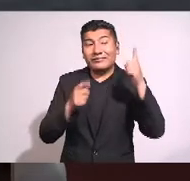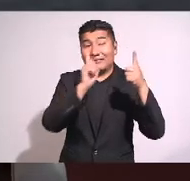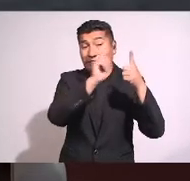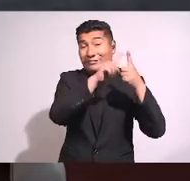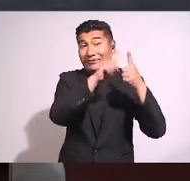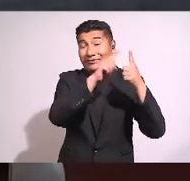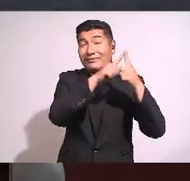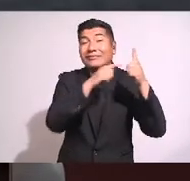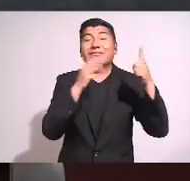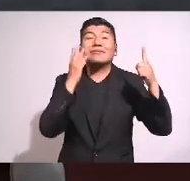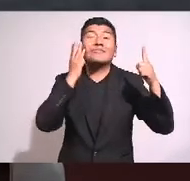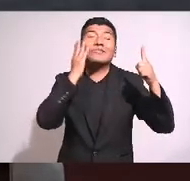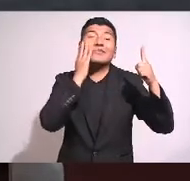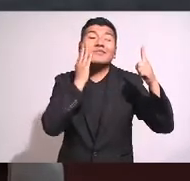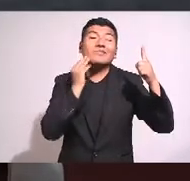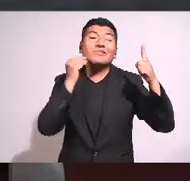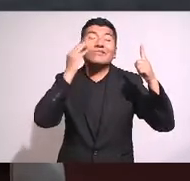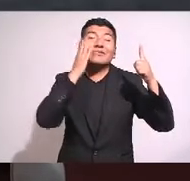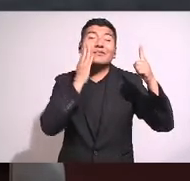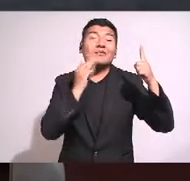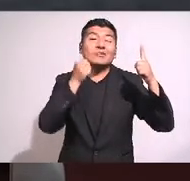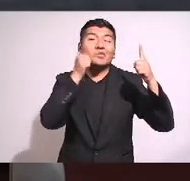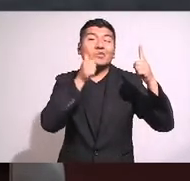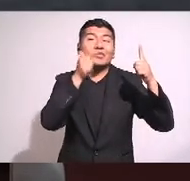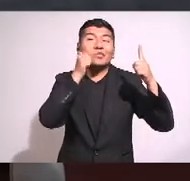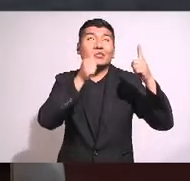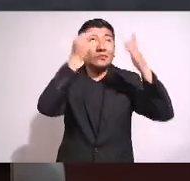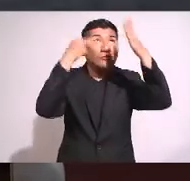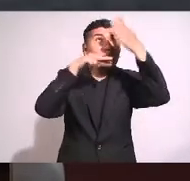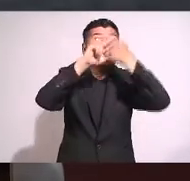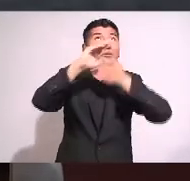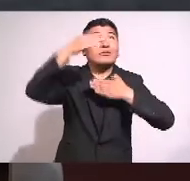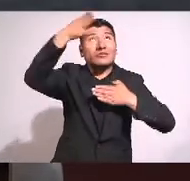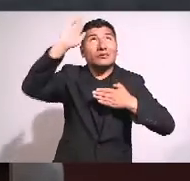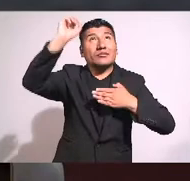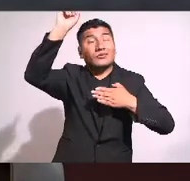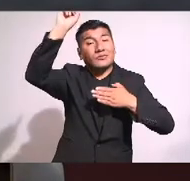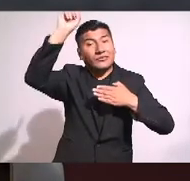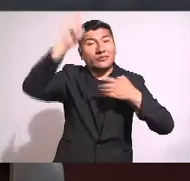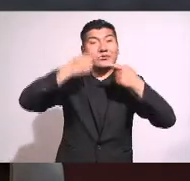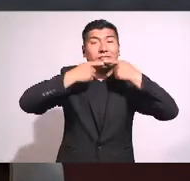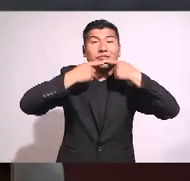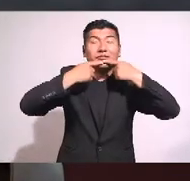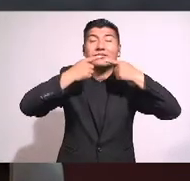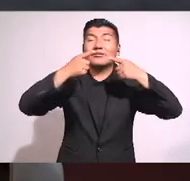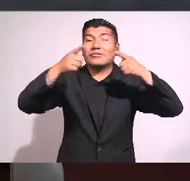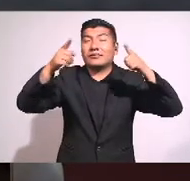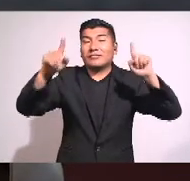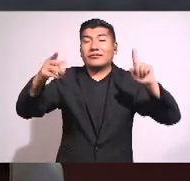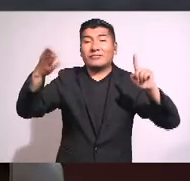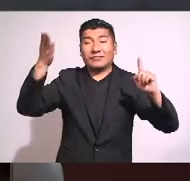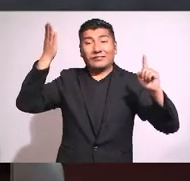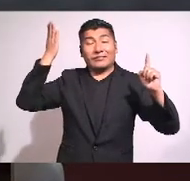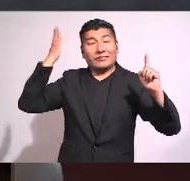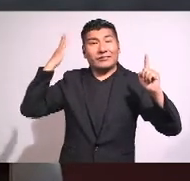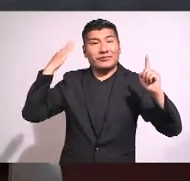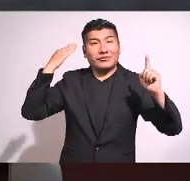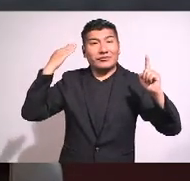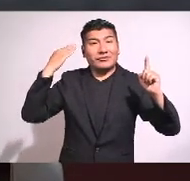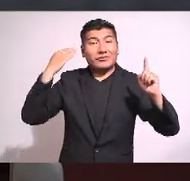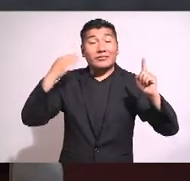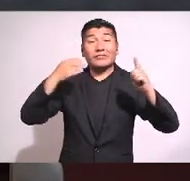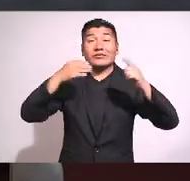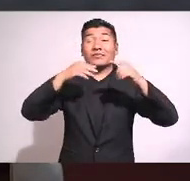la experiencia de que las profecías de Dios fueron anunciadas en el pasado y que